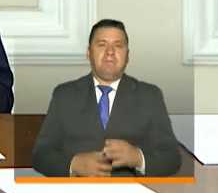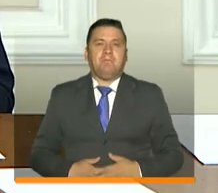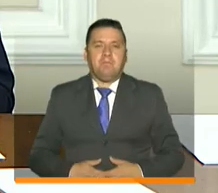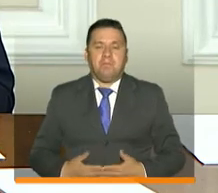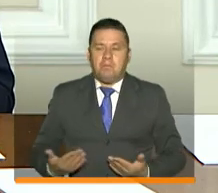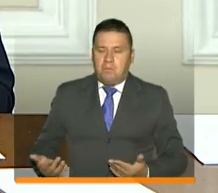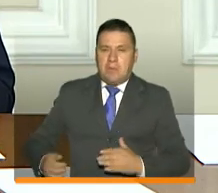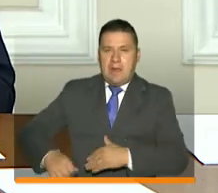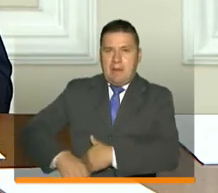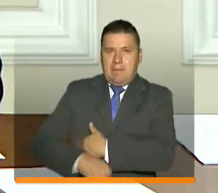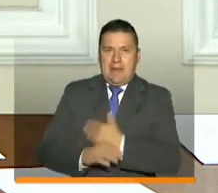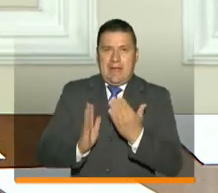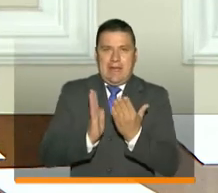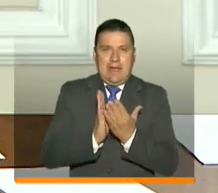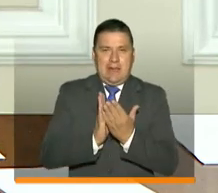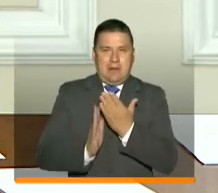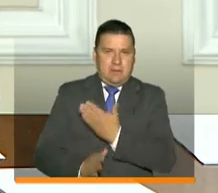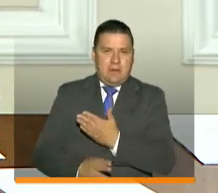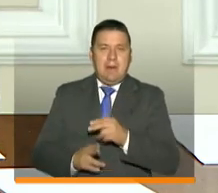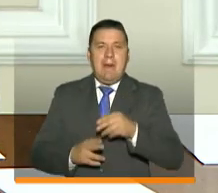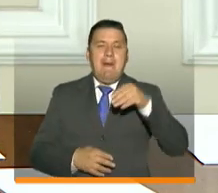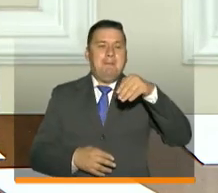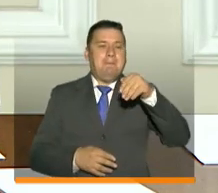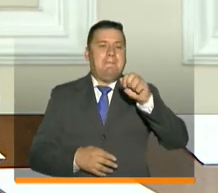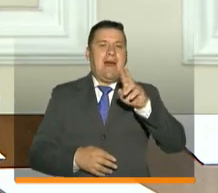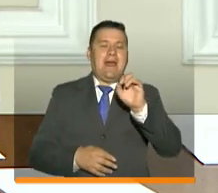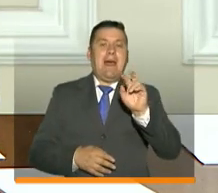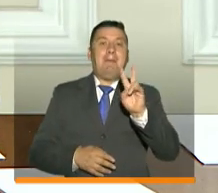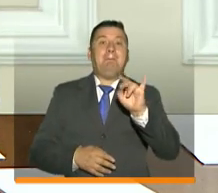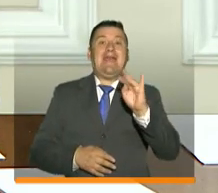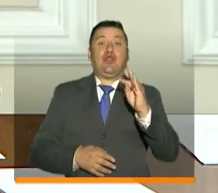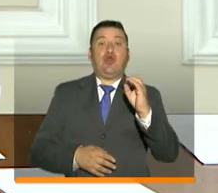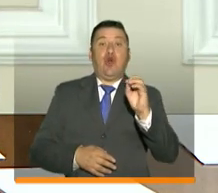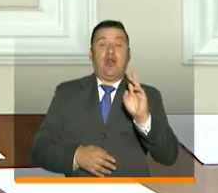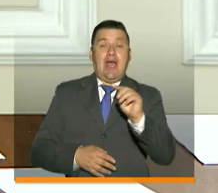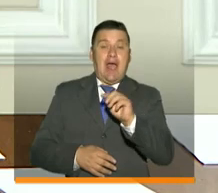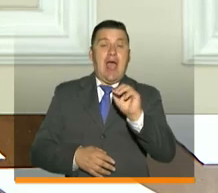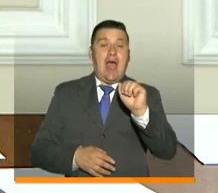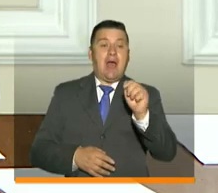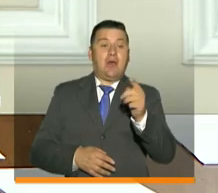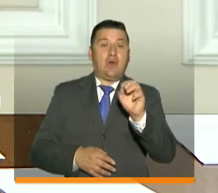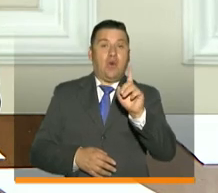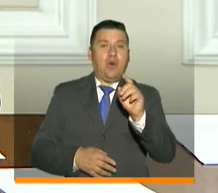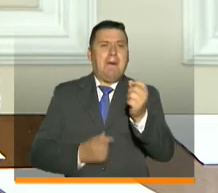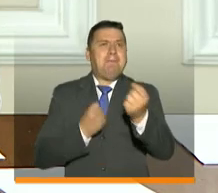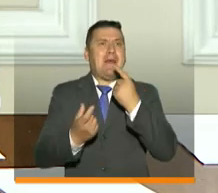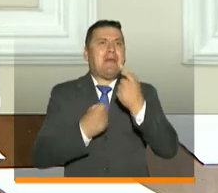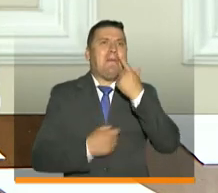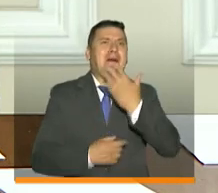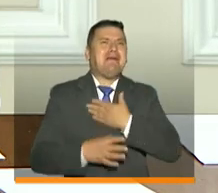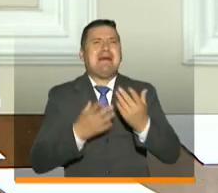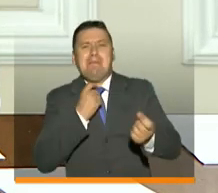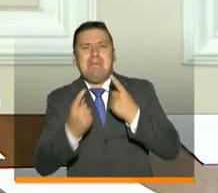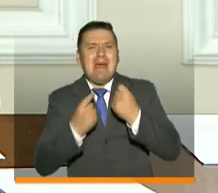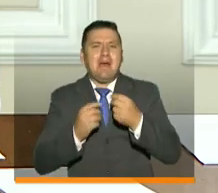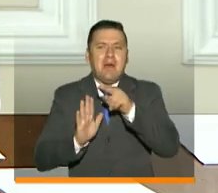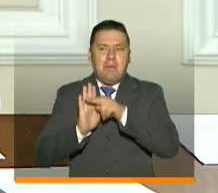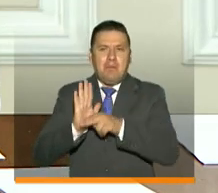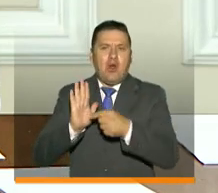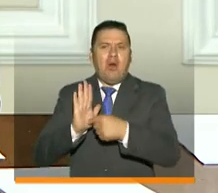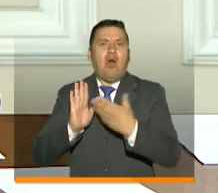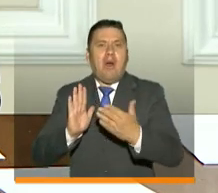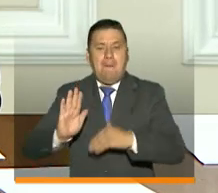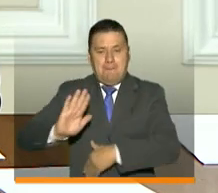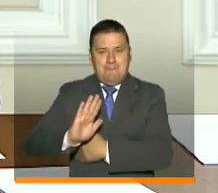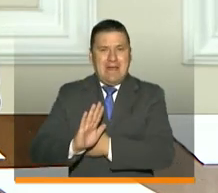Está con nosotros la ministra de Educación, María Victoria Angulo. Hay muchas preguntas de los padres de familia con la aprobación de los nuevos protocolos por parte del Ministerio